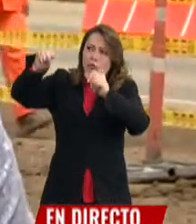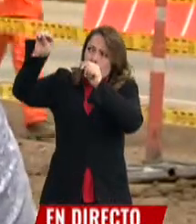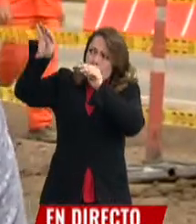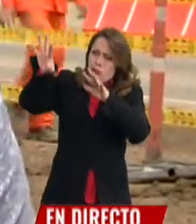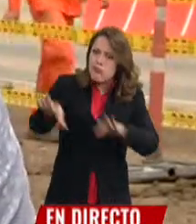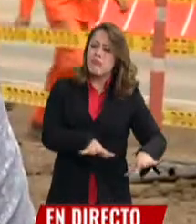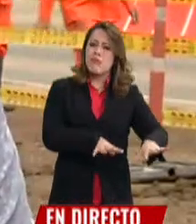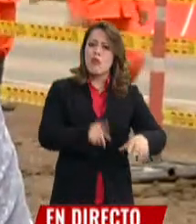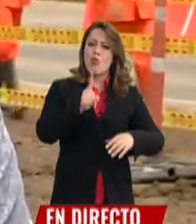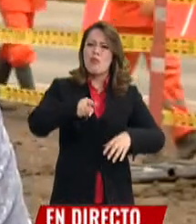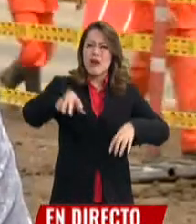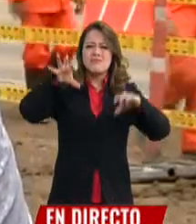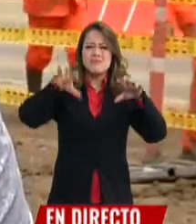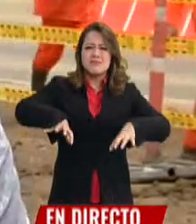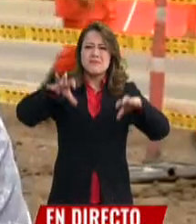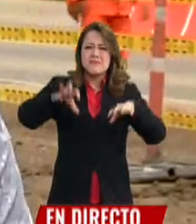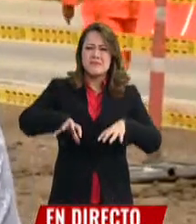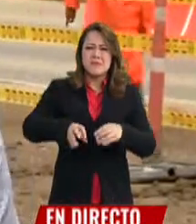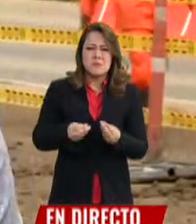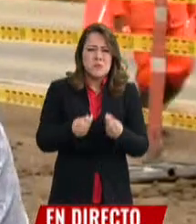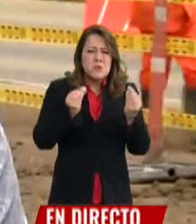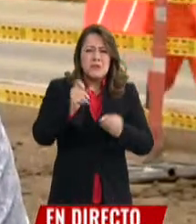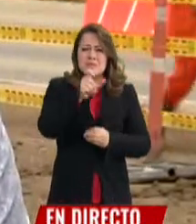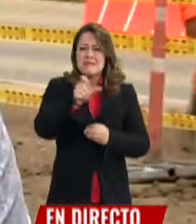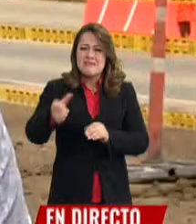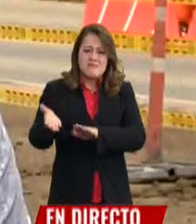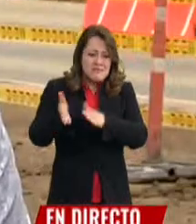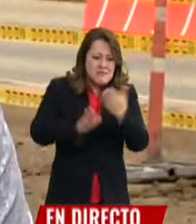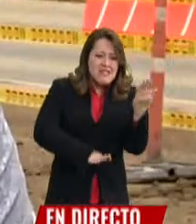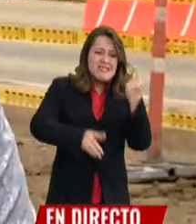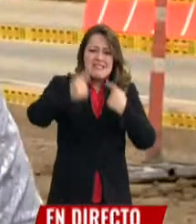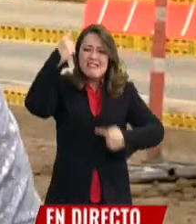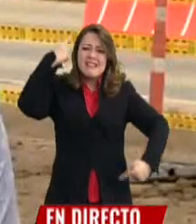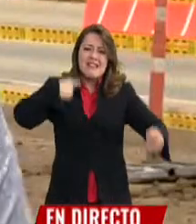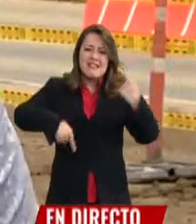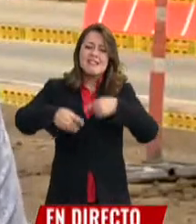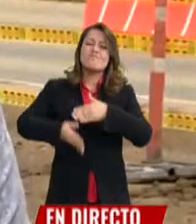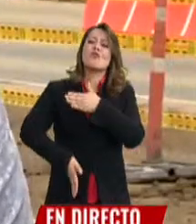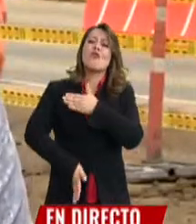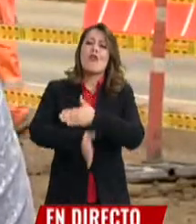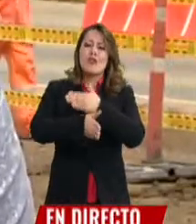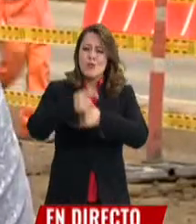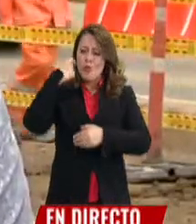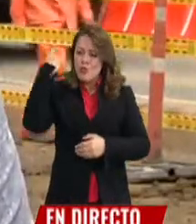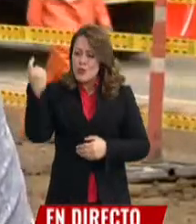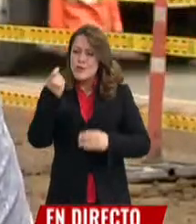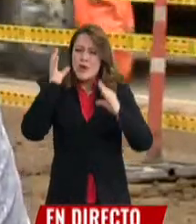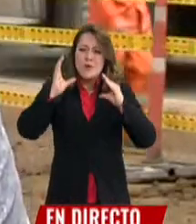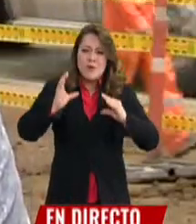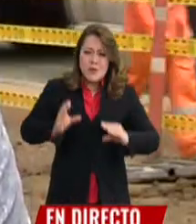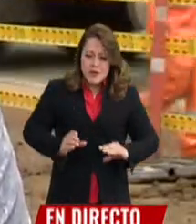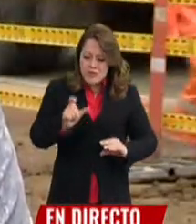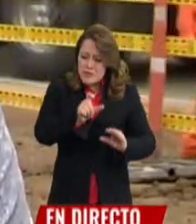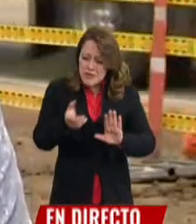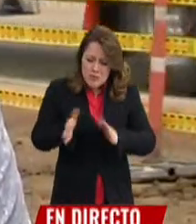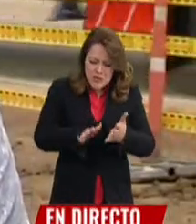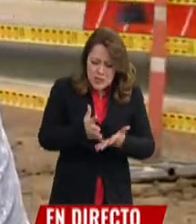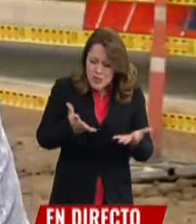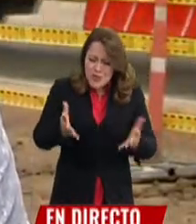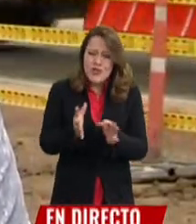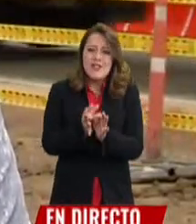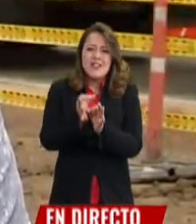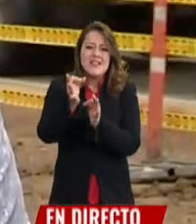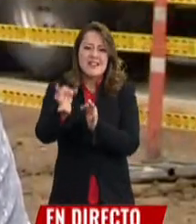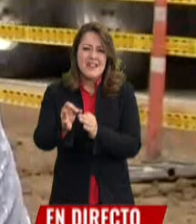minuto compartiéndoles el desarrollo de esta lamentable noticia, pero también importante información que se registró en la vereda El Cabullal